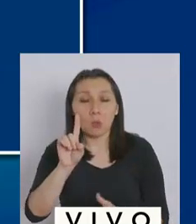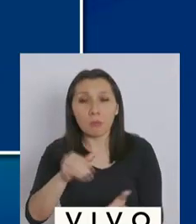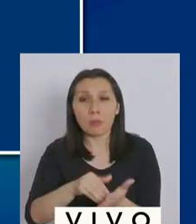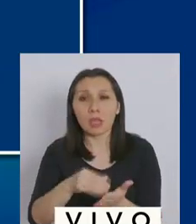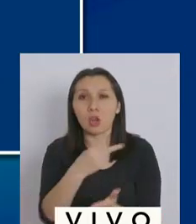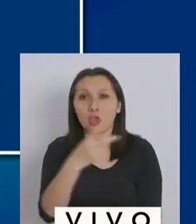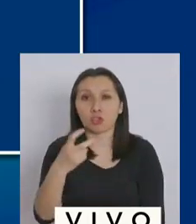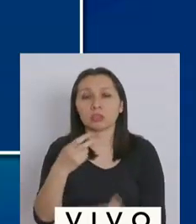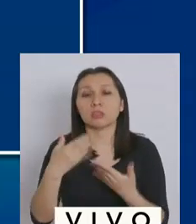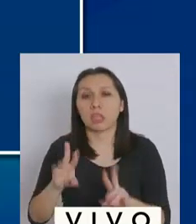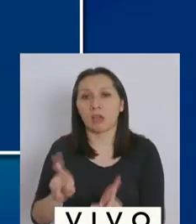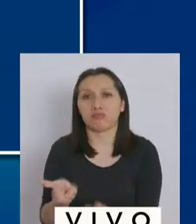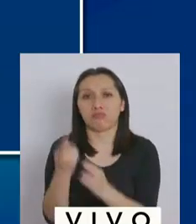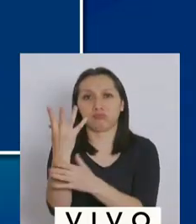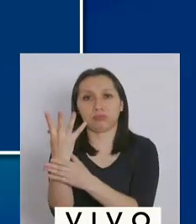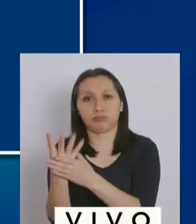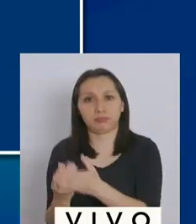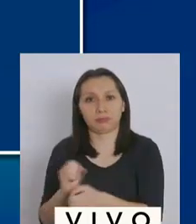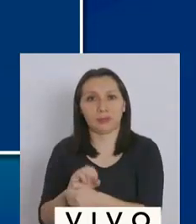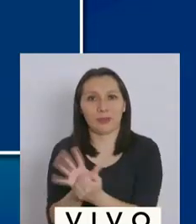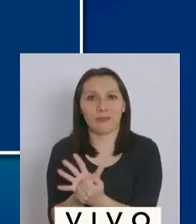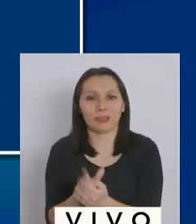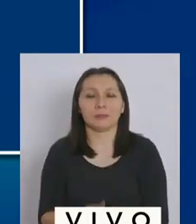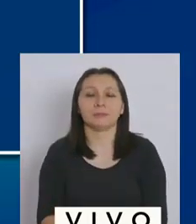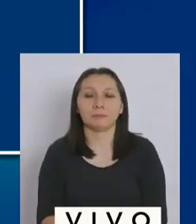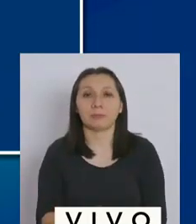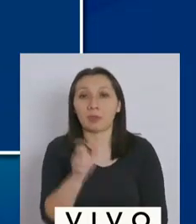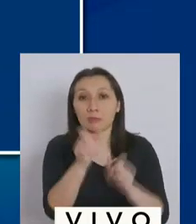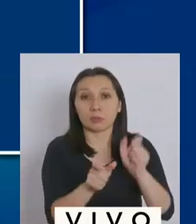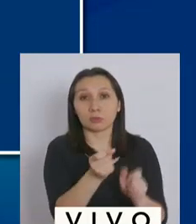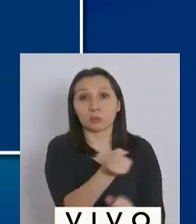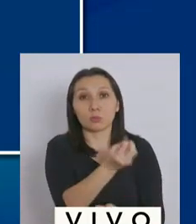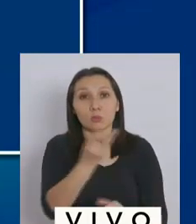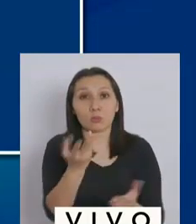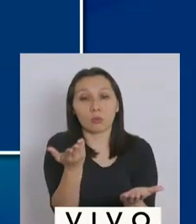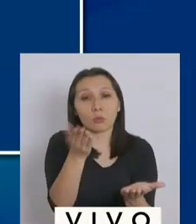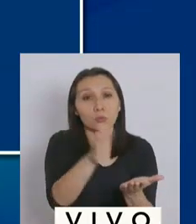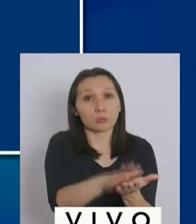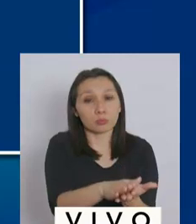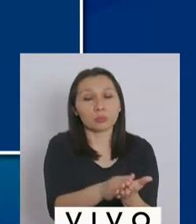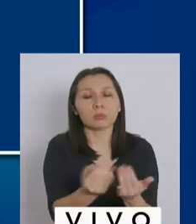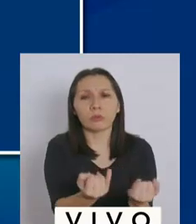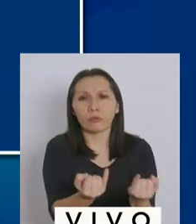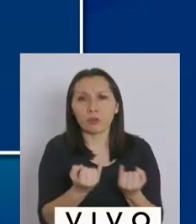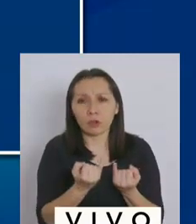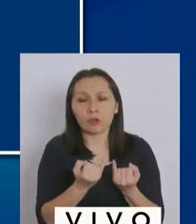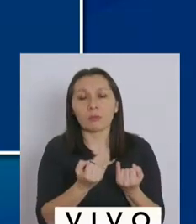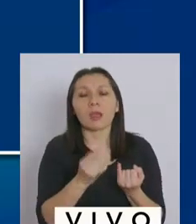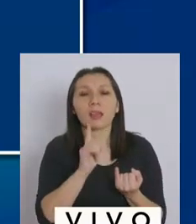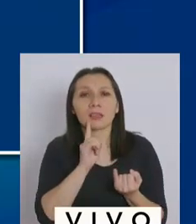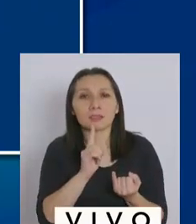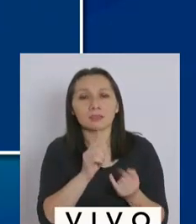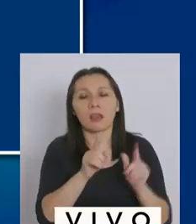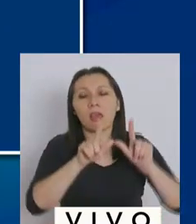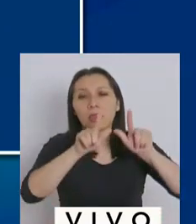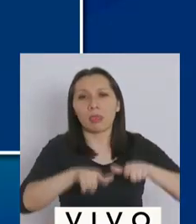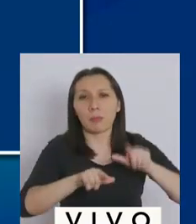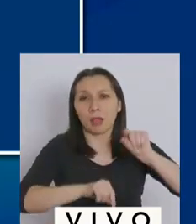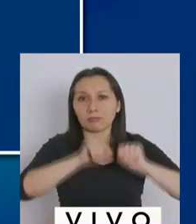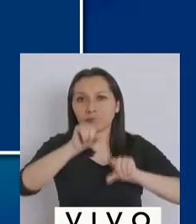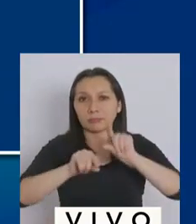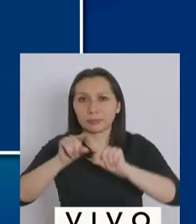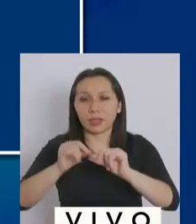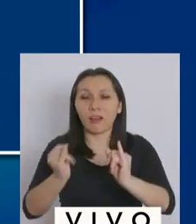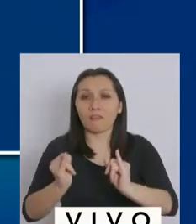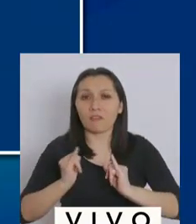551.200 recuperados. En cuanto a los fallecimientos, de acuerdo a la información entregada por el Departamento de